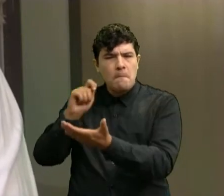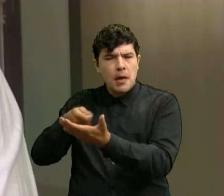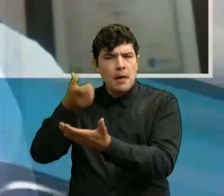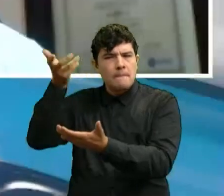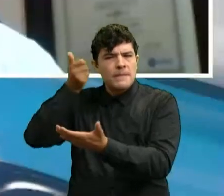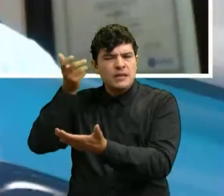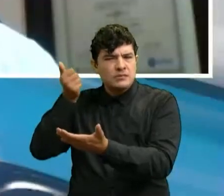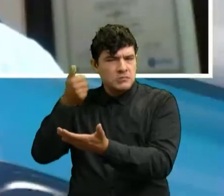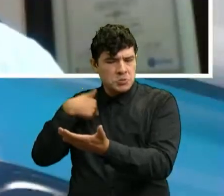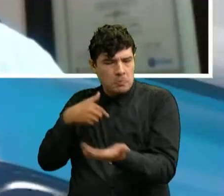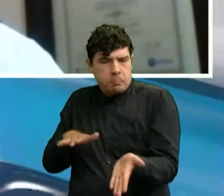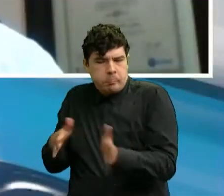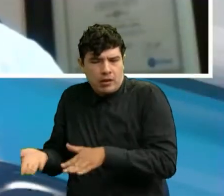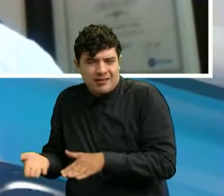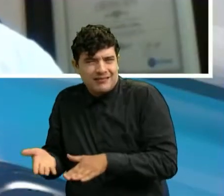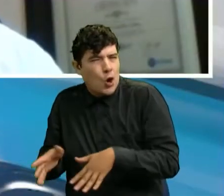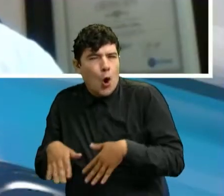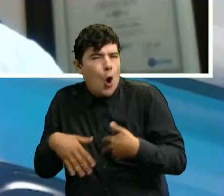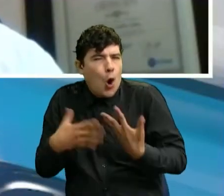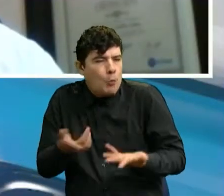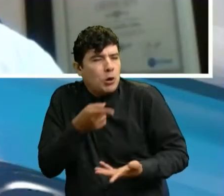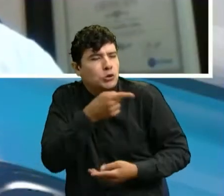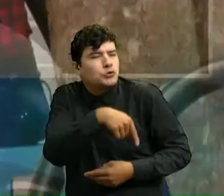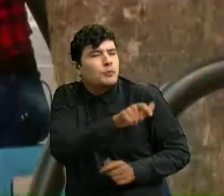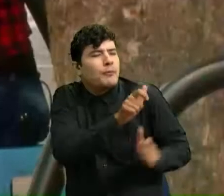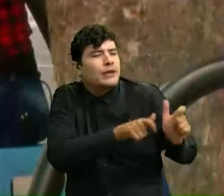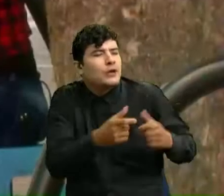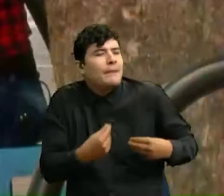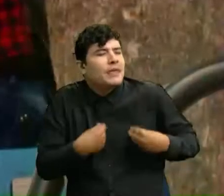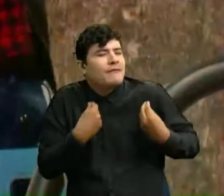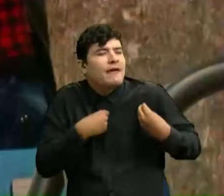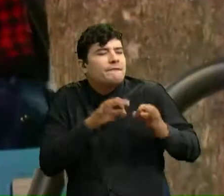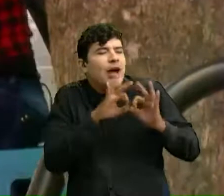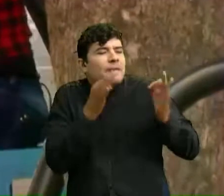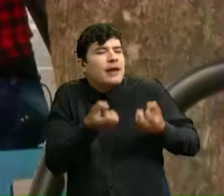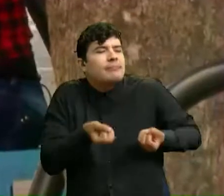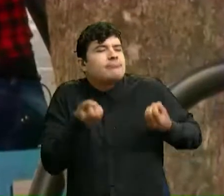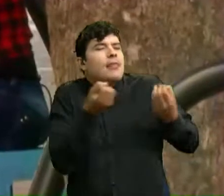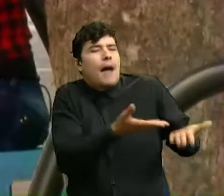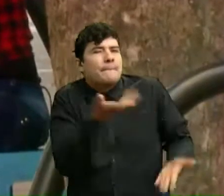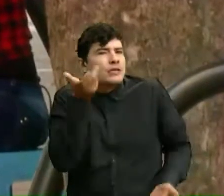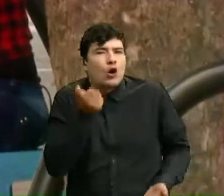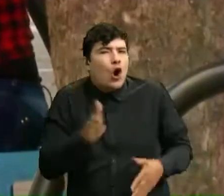Bueno, la pensión de sobrevivientes se puede dejar causada de varias formas.